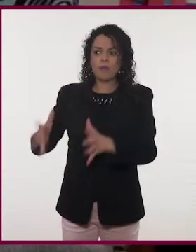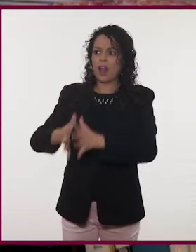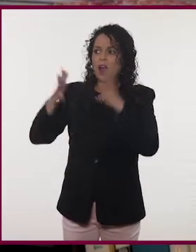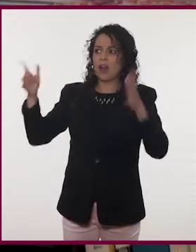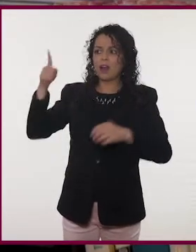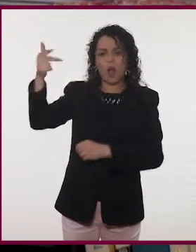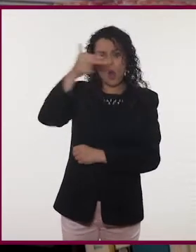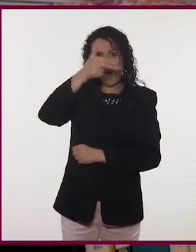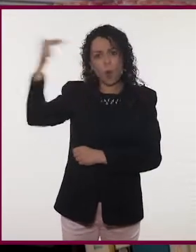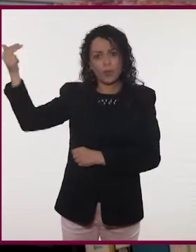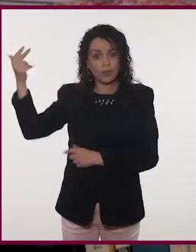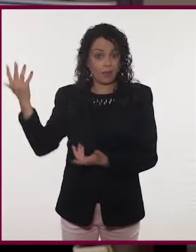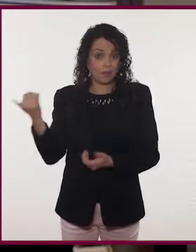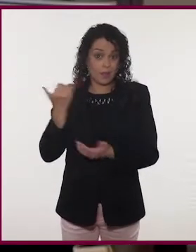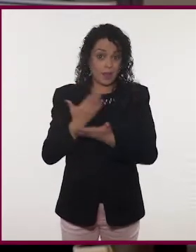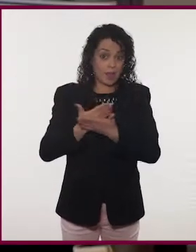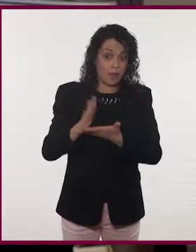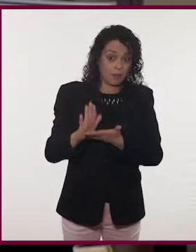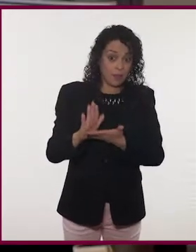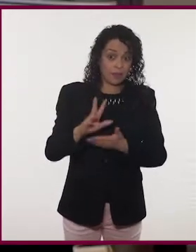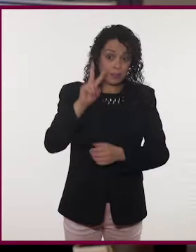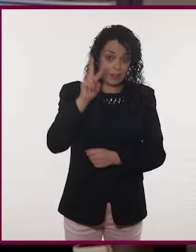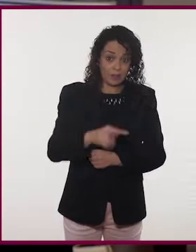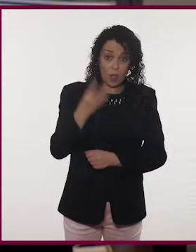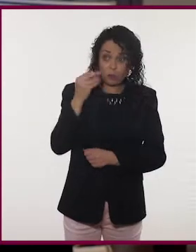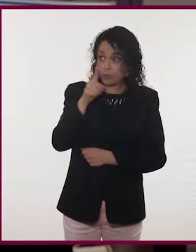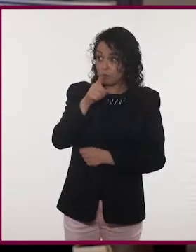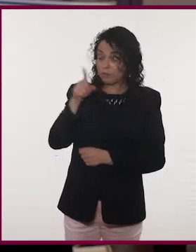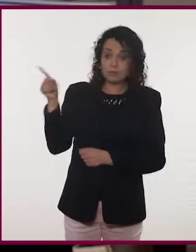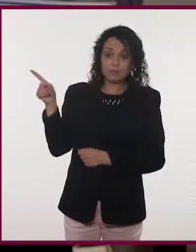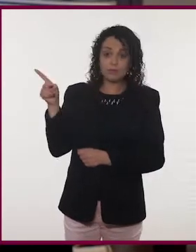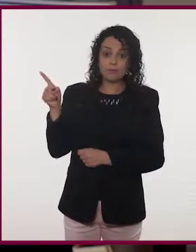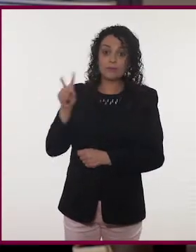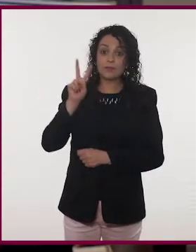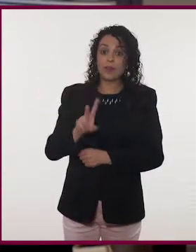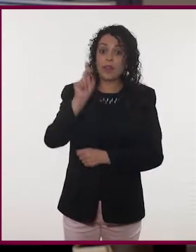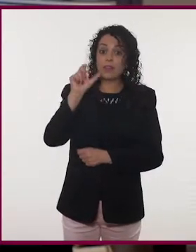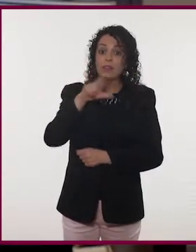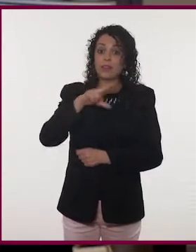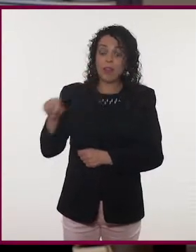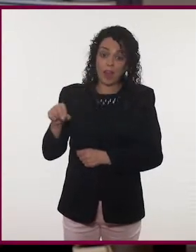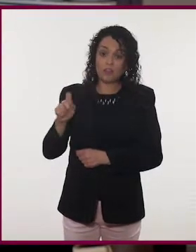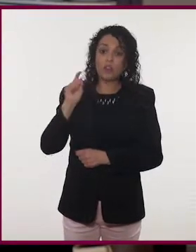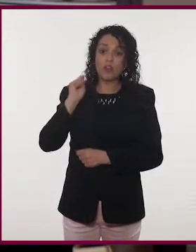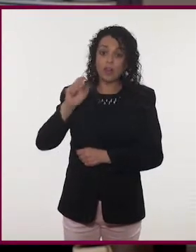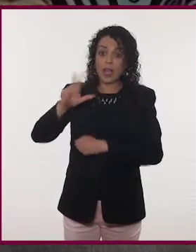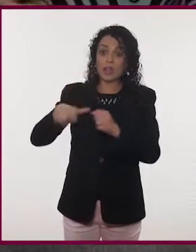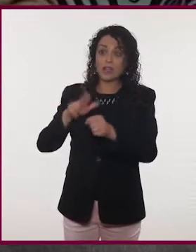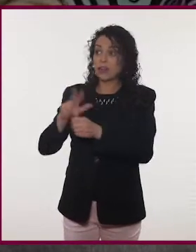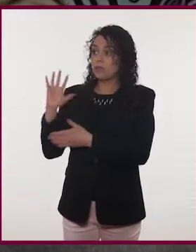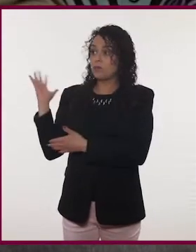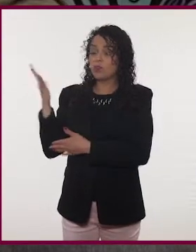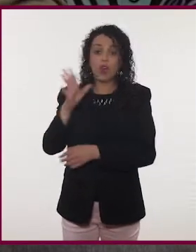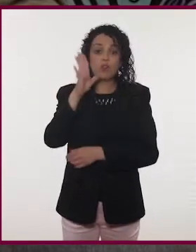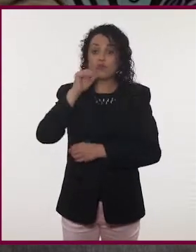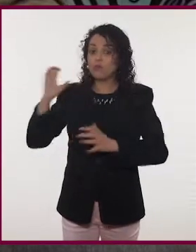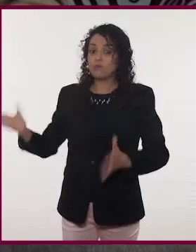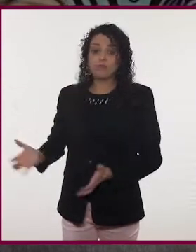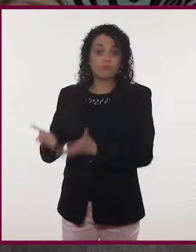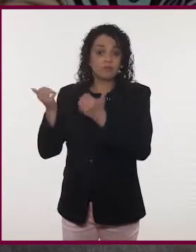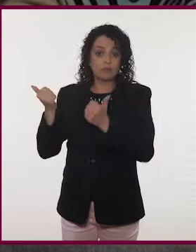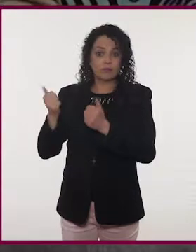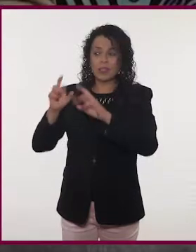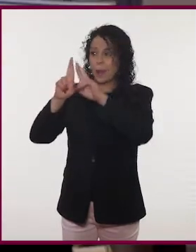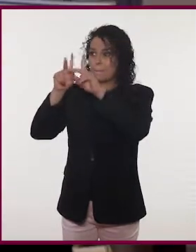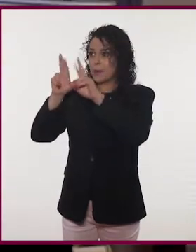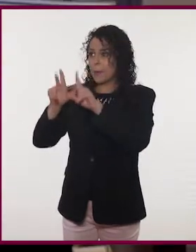además, déjenme decirles, muchas de ellas han generado daños ambientales irreversibles, destrucción de flora y